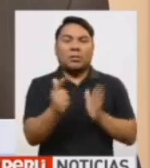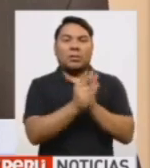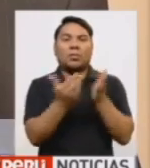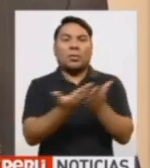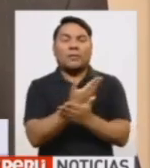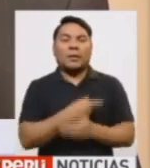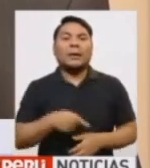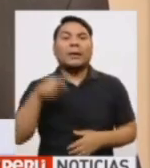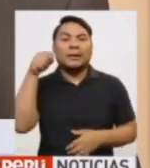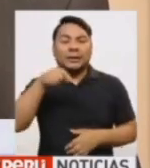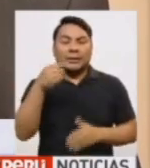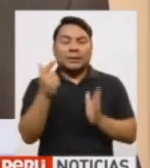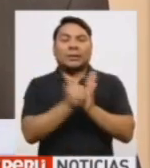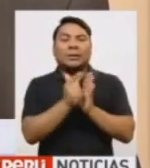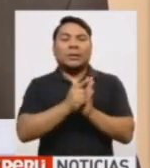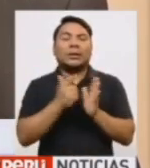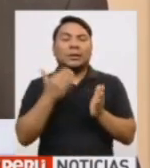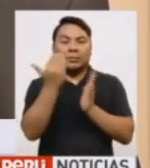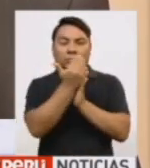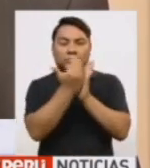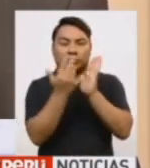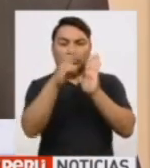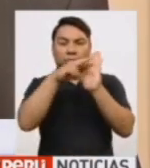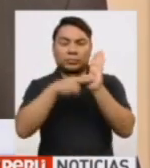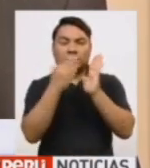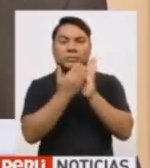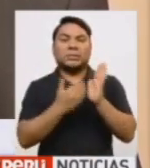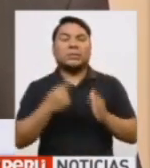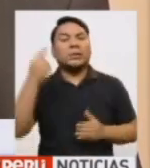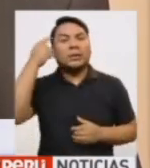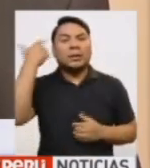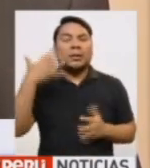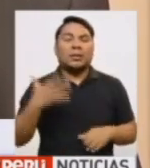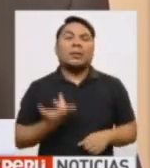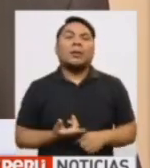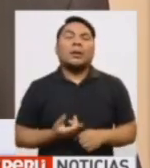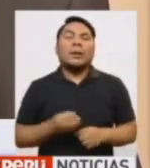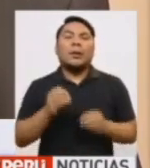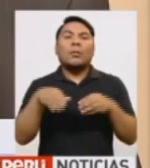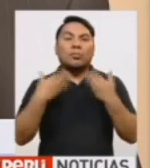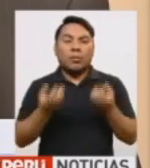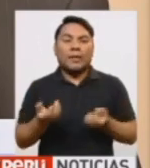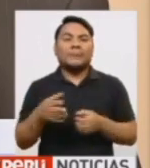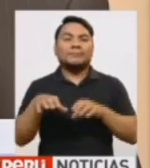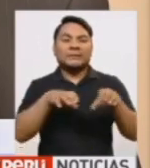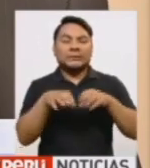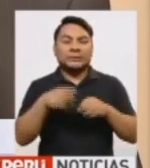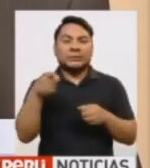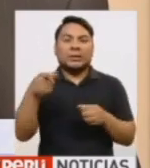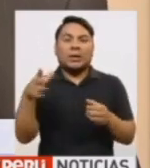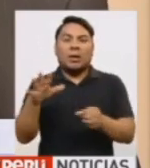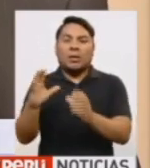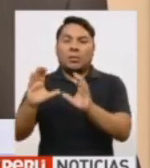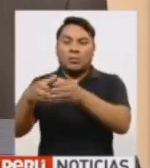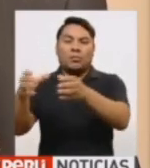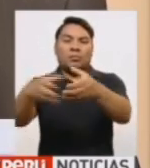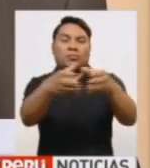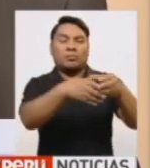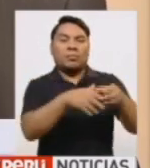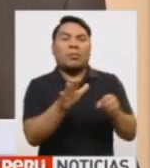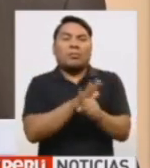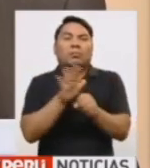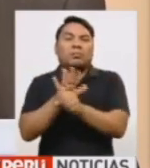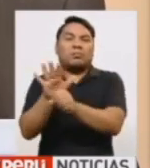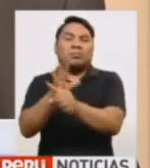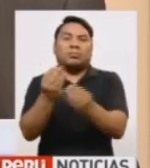están buscando es evitar el hacinamiento carcelario y tratar en la medida de posible de excarcelar a personas